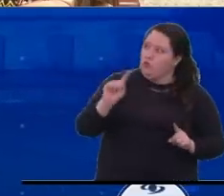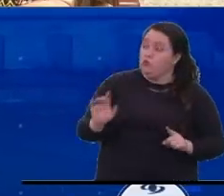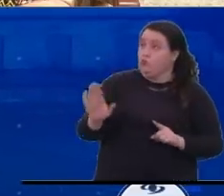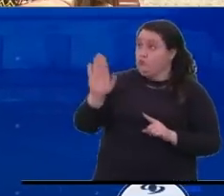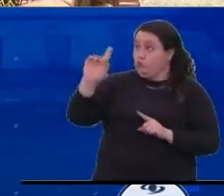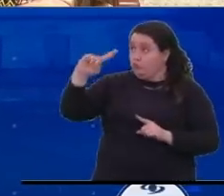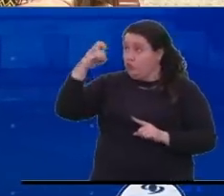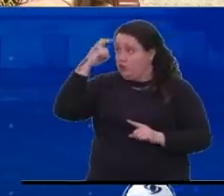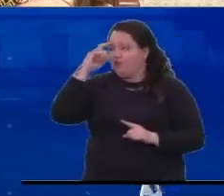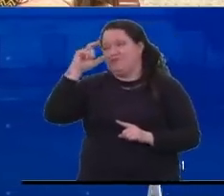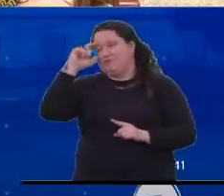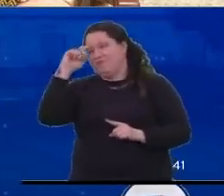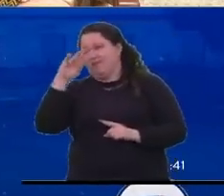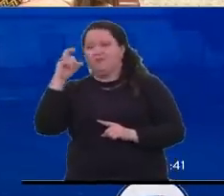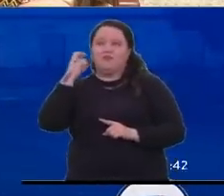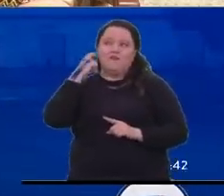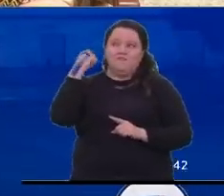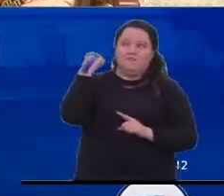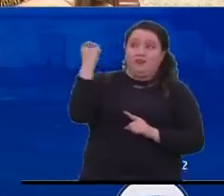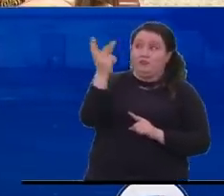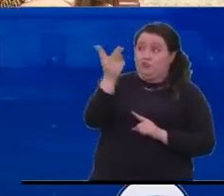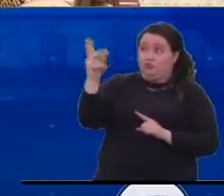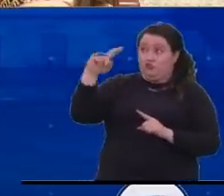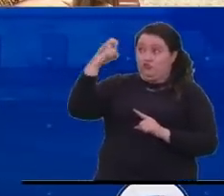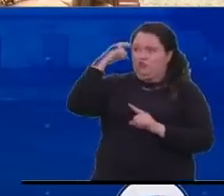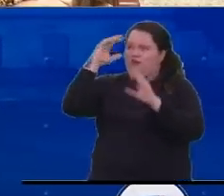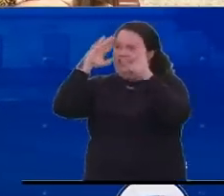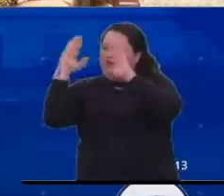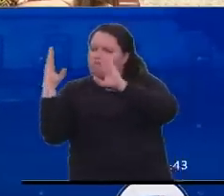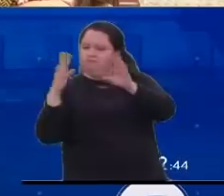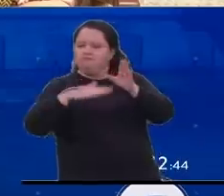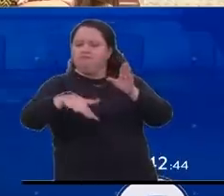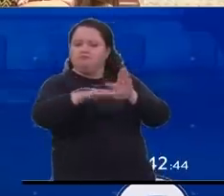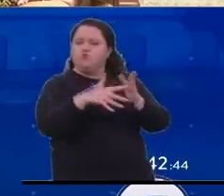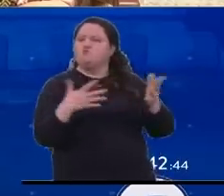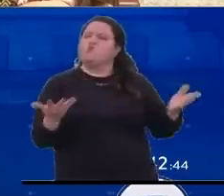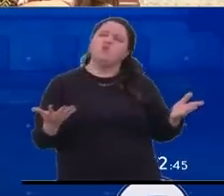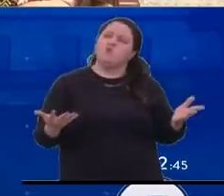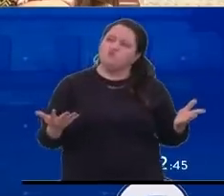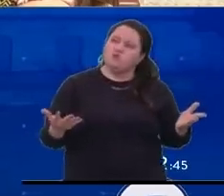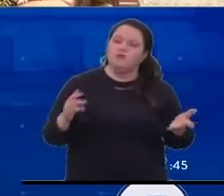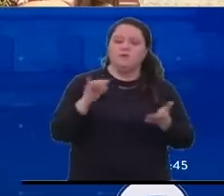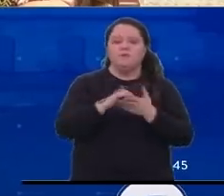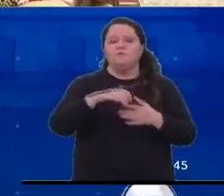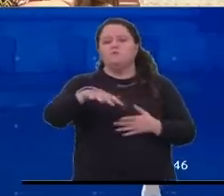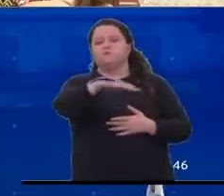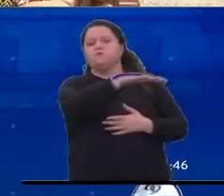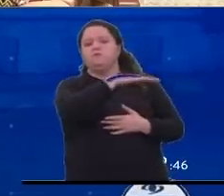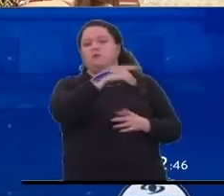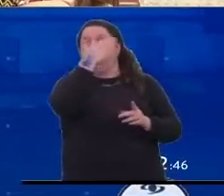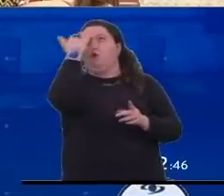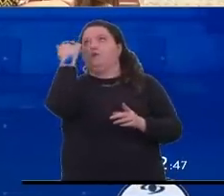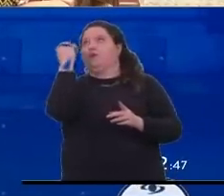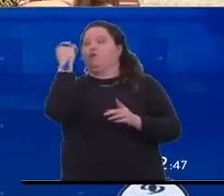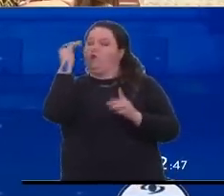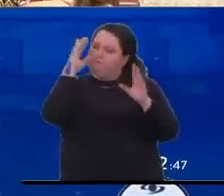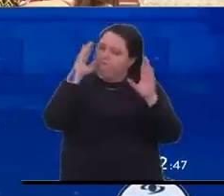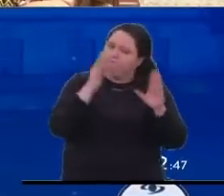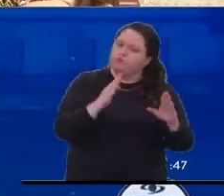ustedes, de Gustavo Petro y de Francia Márquez, ¿cómo los van a atender? ¿Cómo olvidar lo que está pasando, según usted, que están